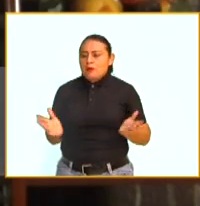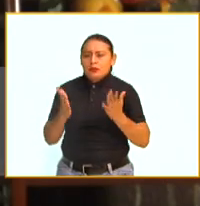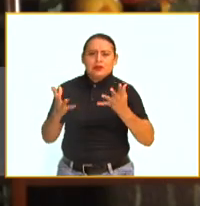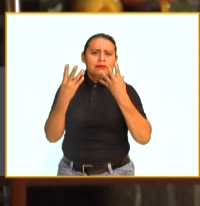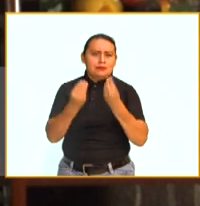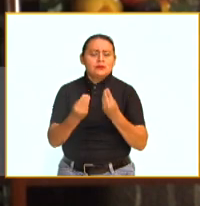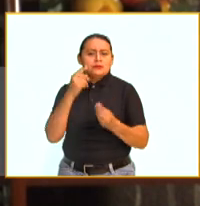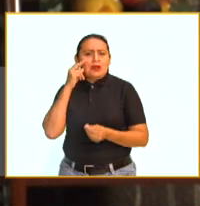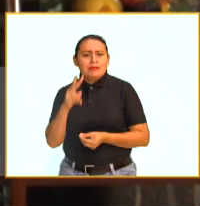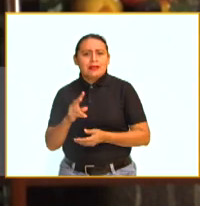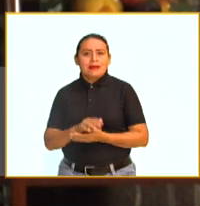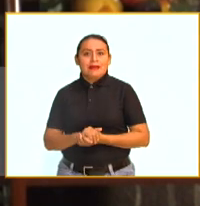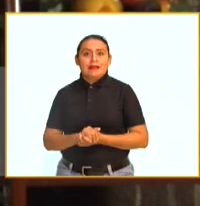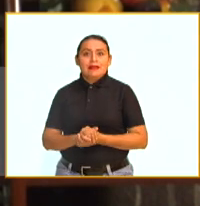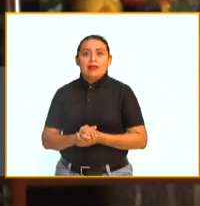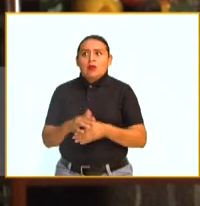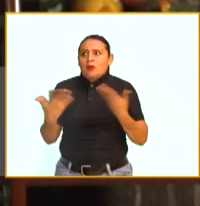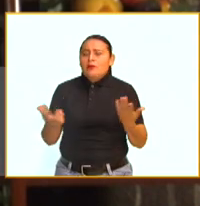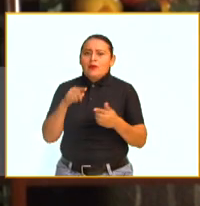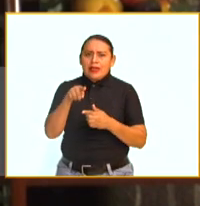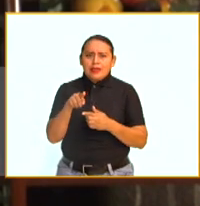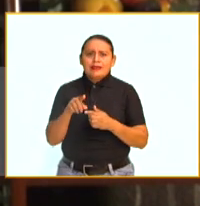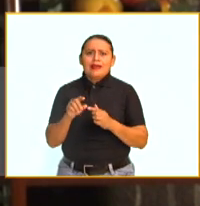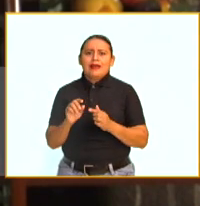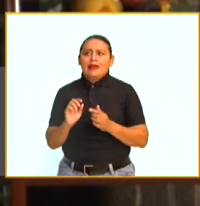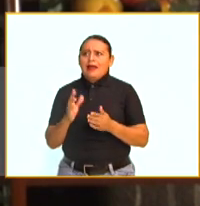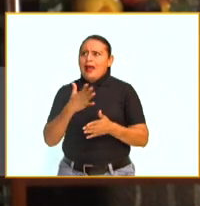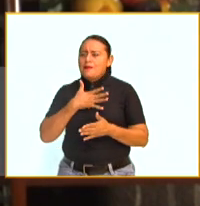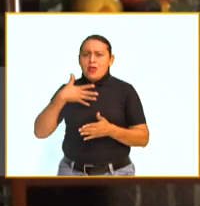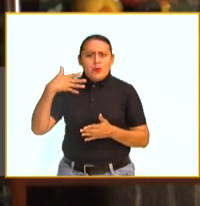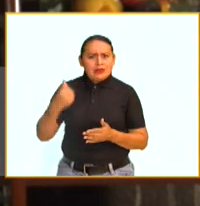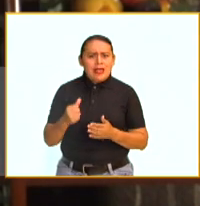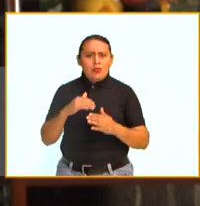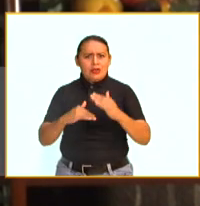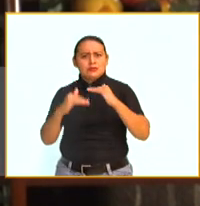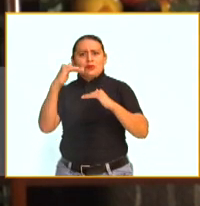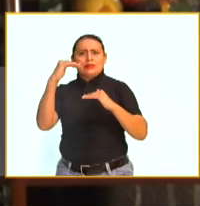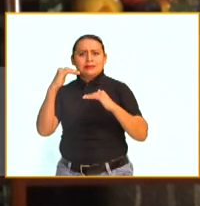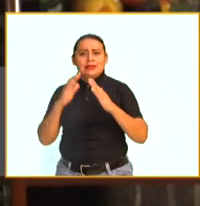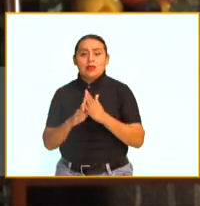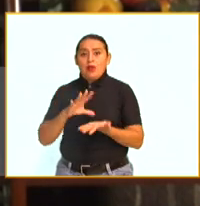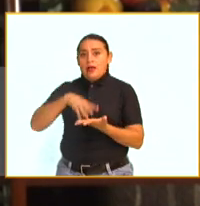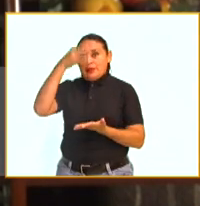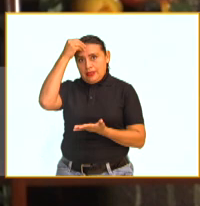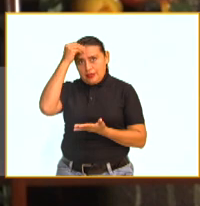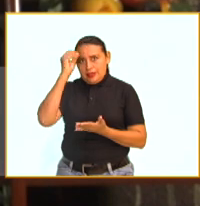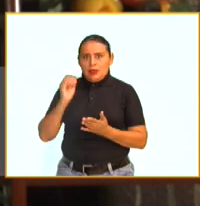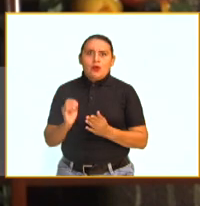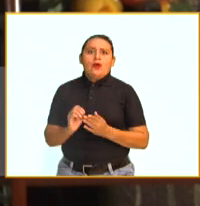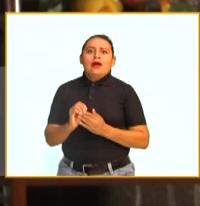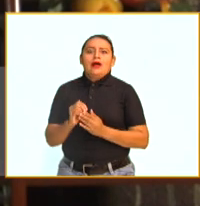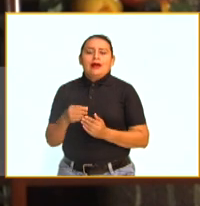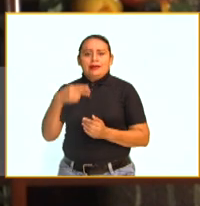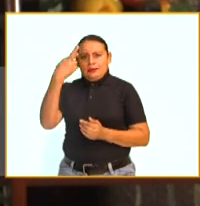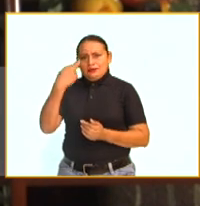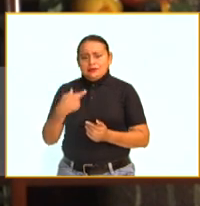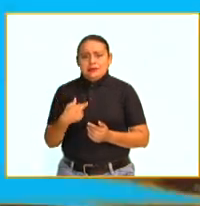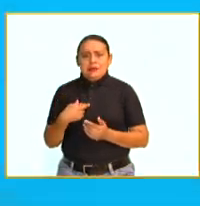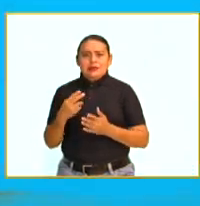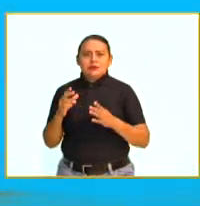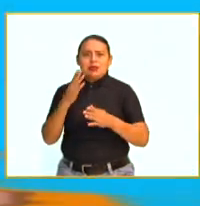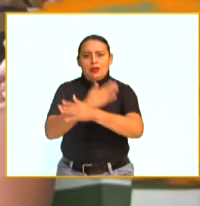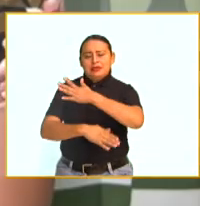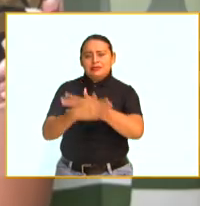al verla, cómo ella ha sobresalido, ha aprendido a llevar su